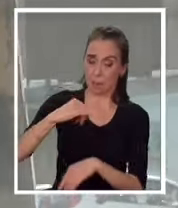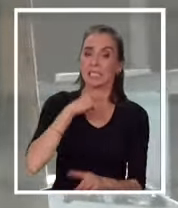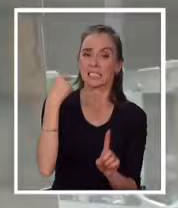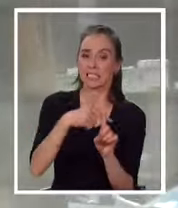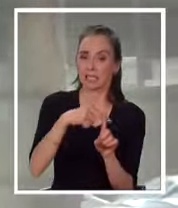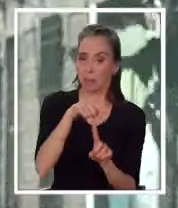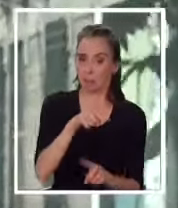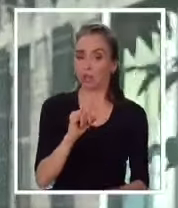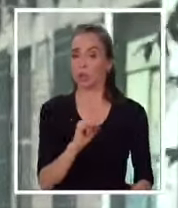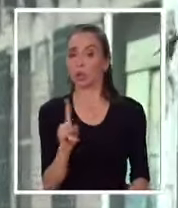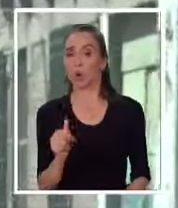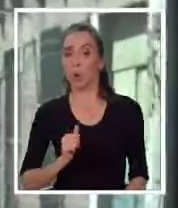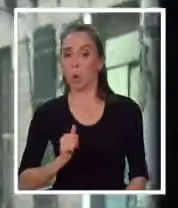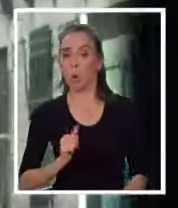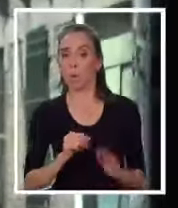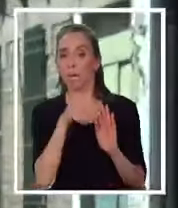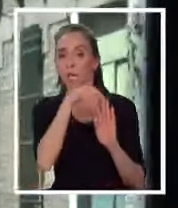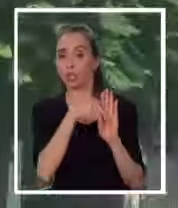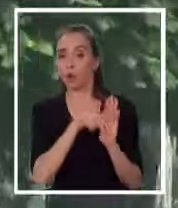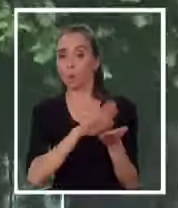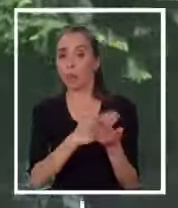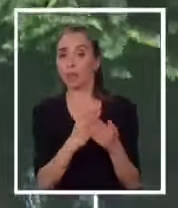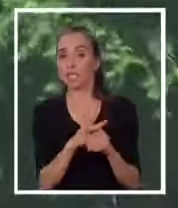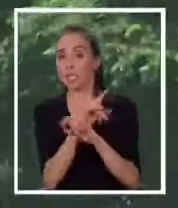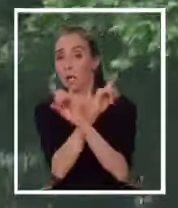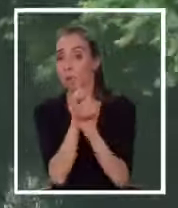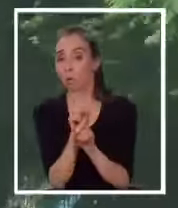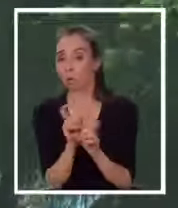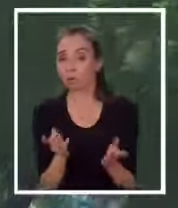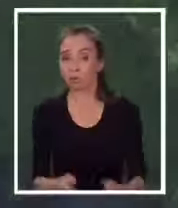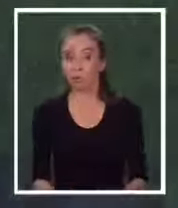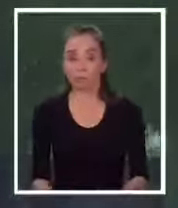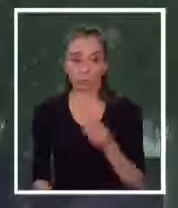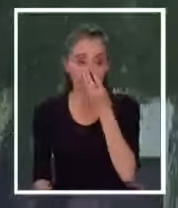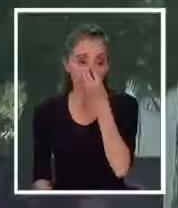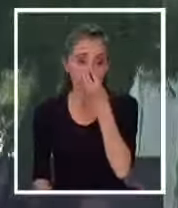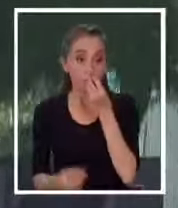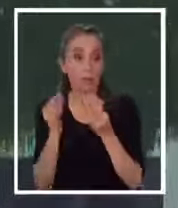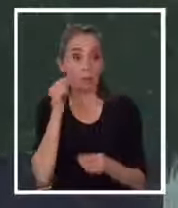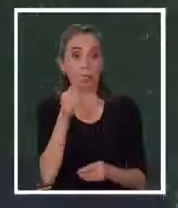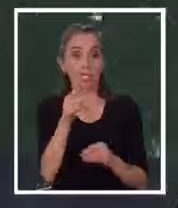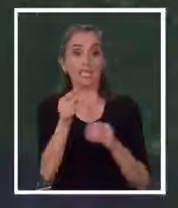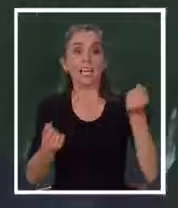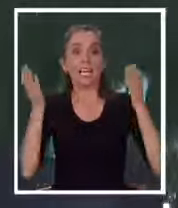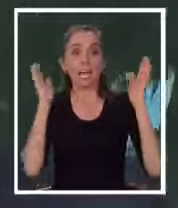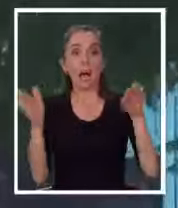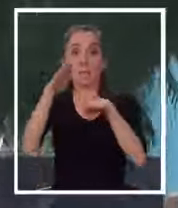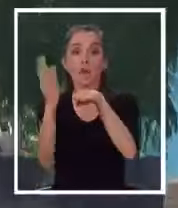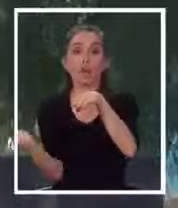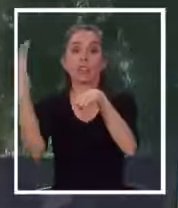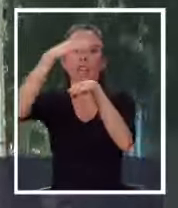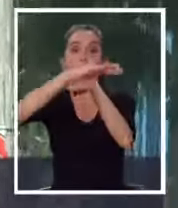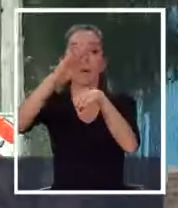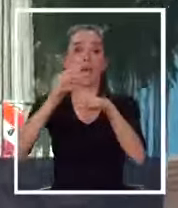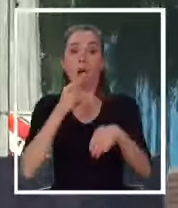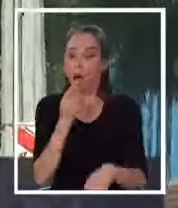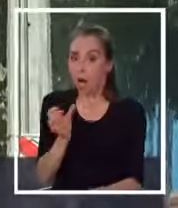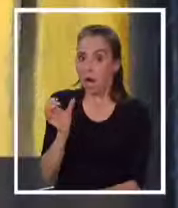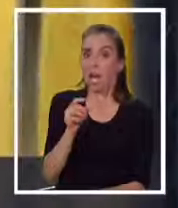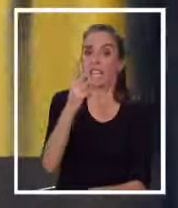camposanto cumple con todas las normas sanitarias. Ay, a veces se lo llevan sin tapar, así nomás. Sin tapar. ¿Y en el camión